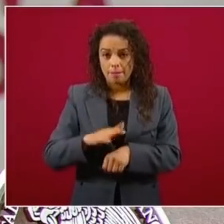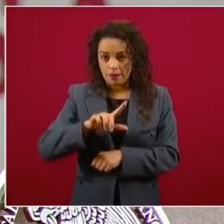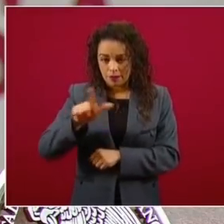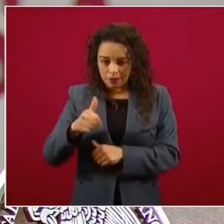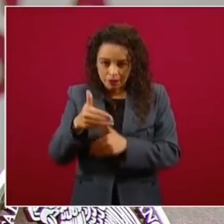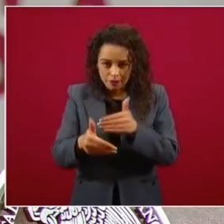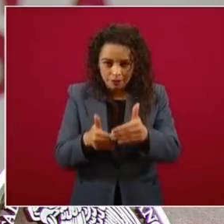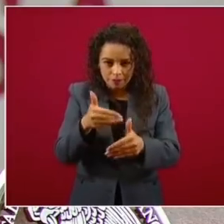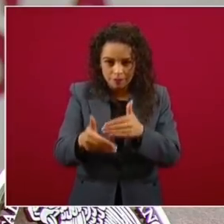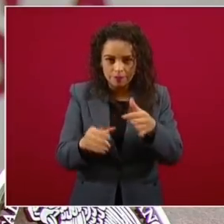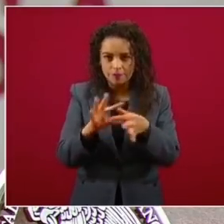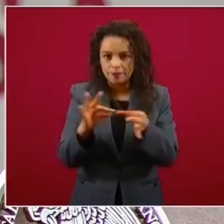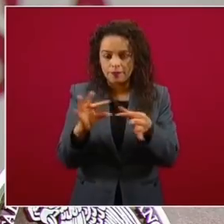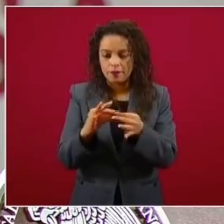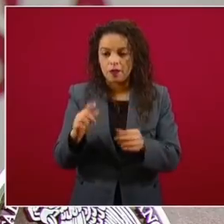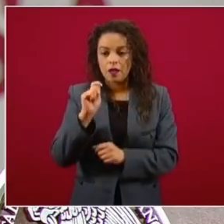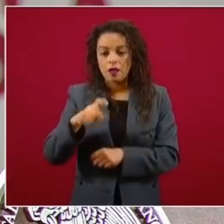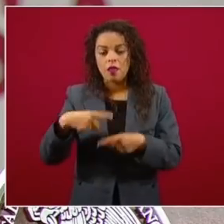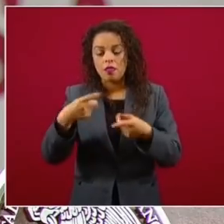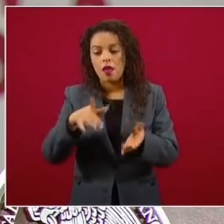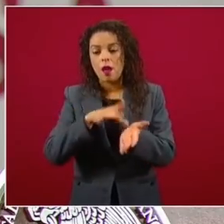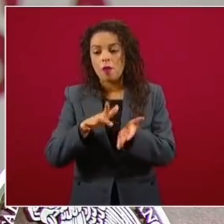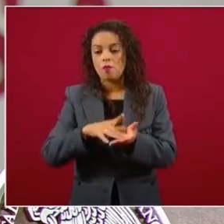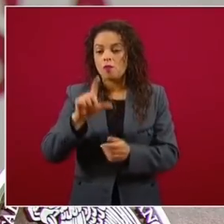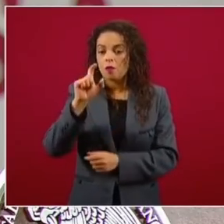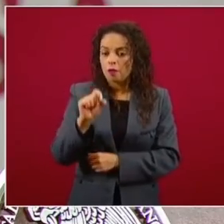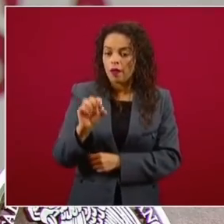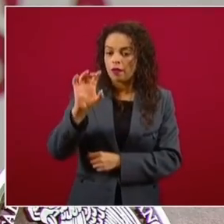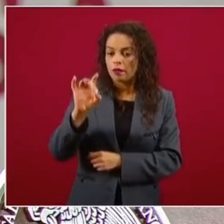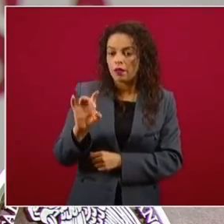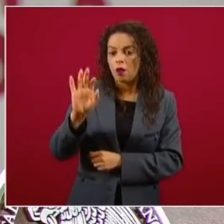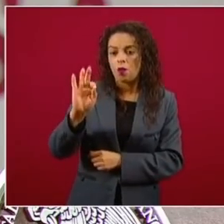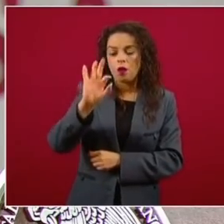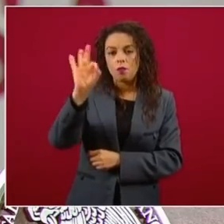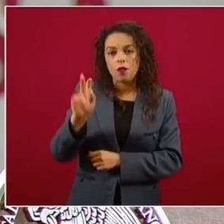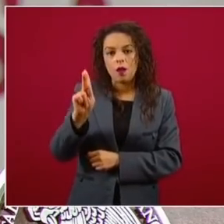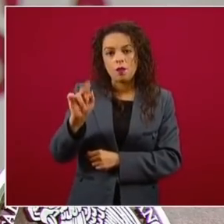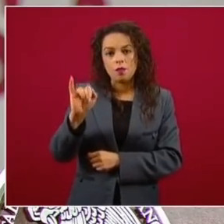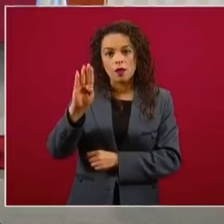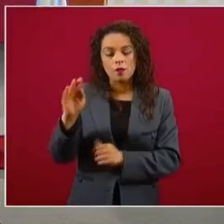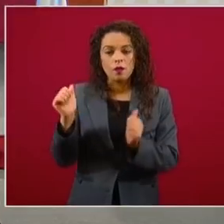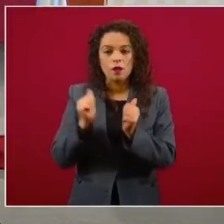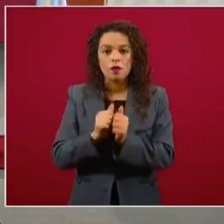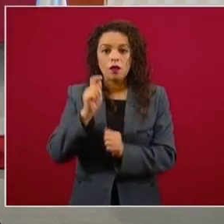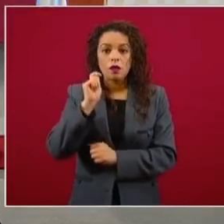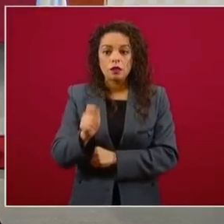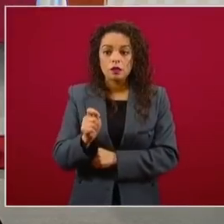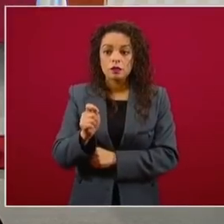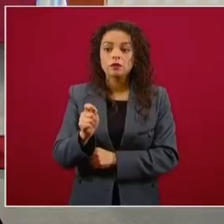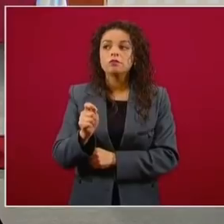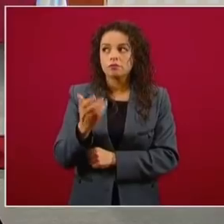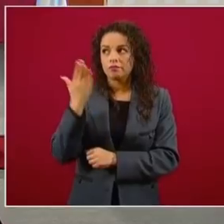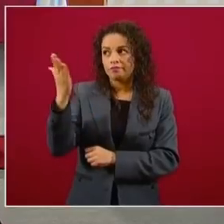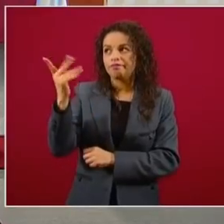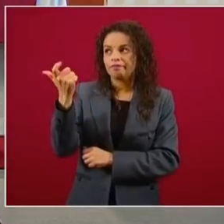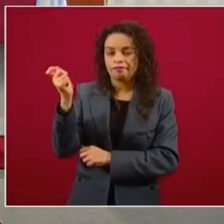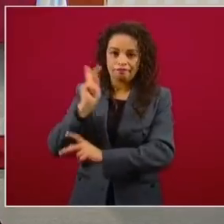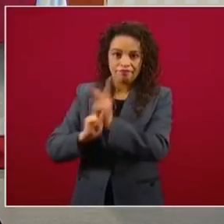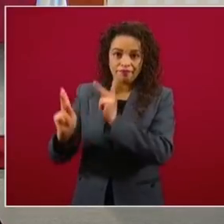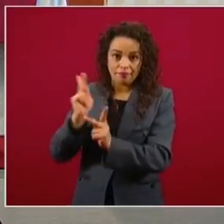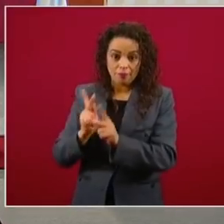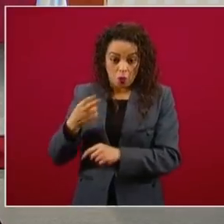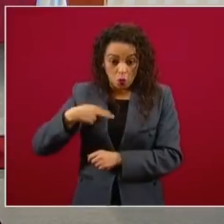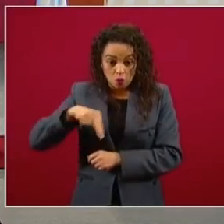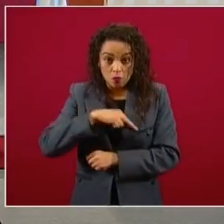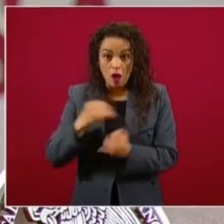economías avanzadas dieron apoyos del 20, 30, 40% del PIB financiados con deuda. Si nosotros hubiéramos hecho eso, a nosotros